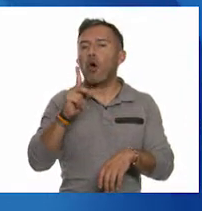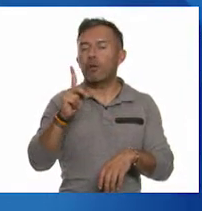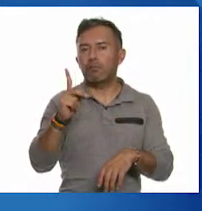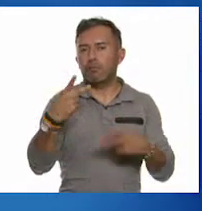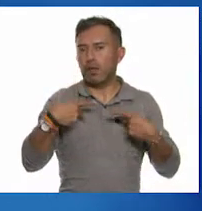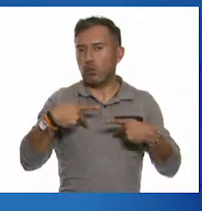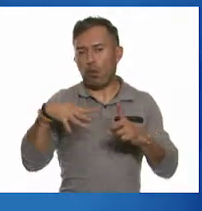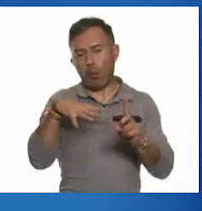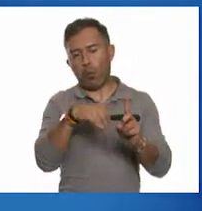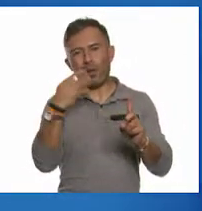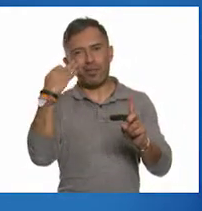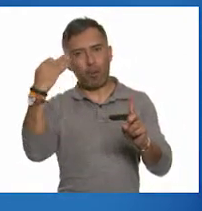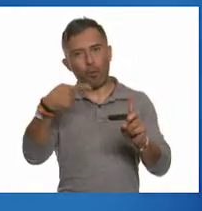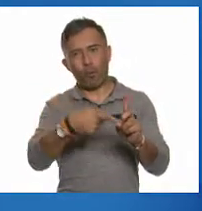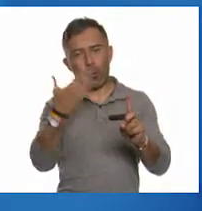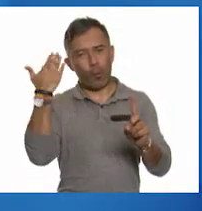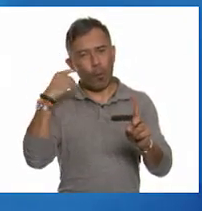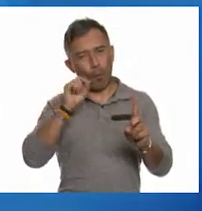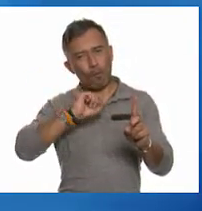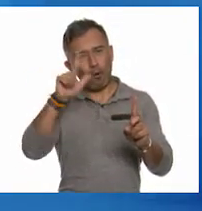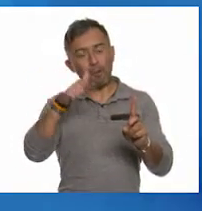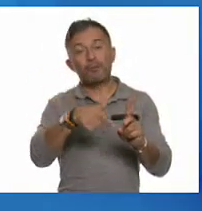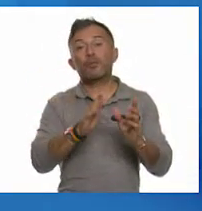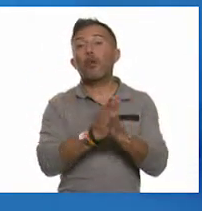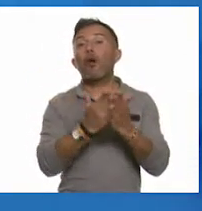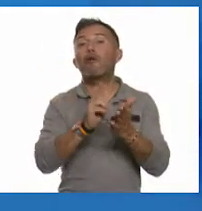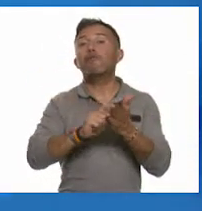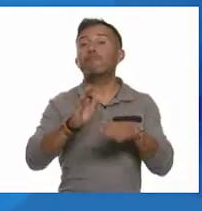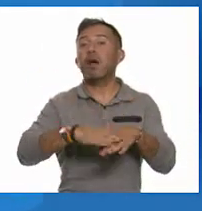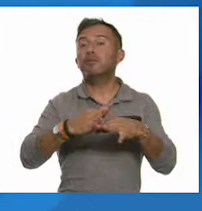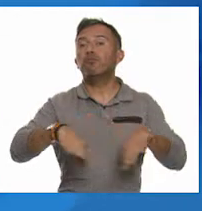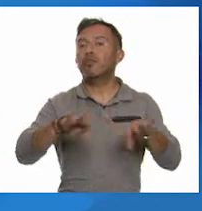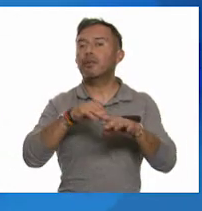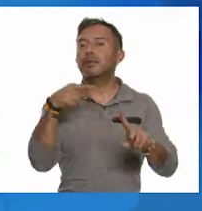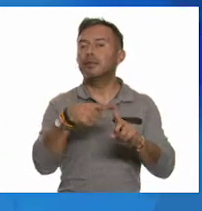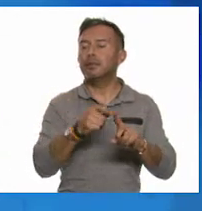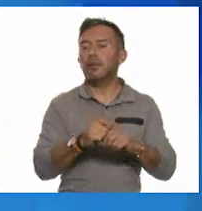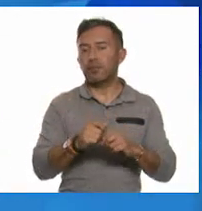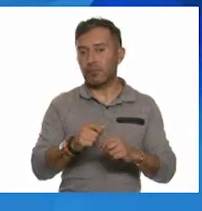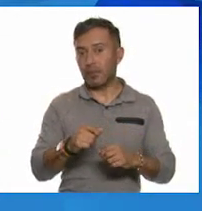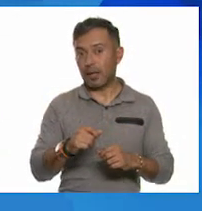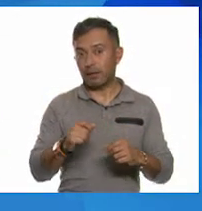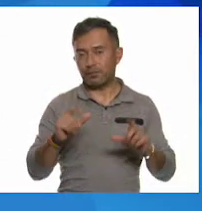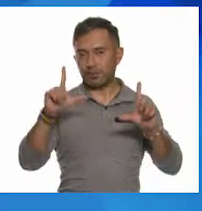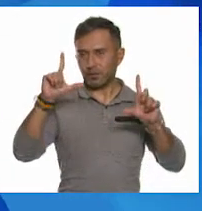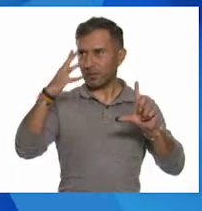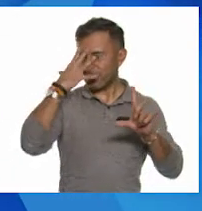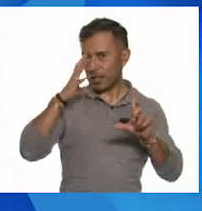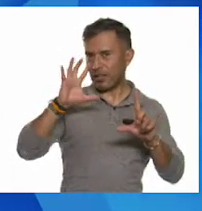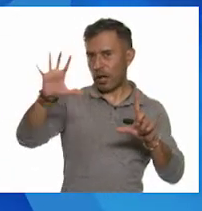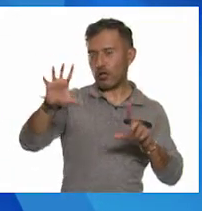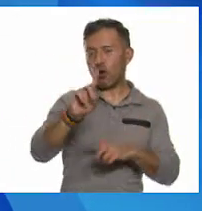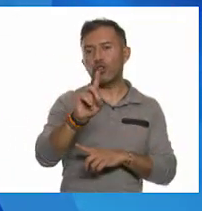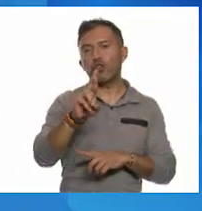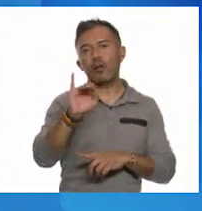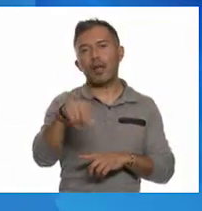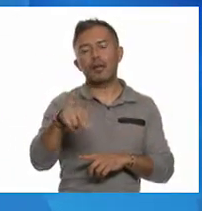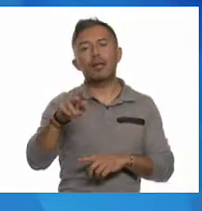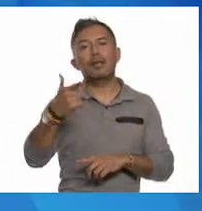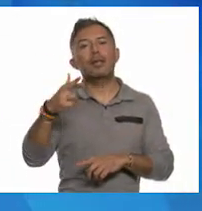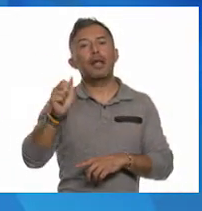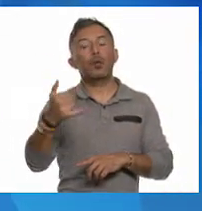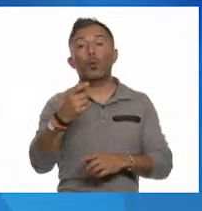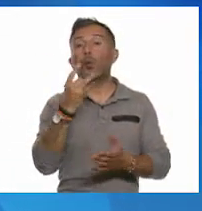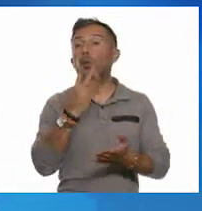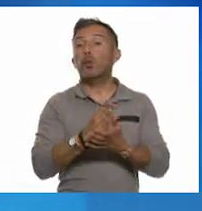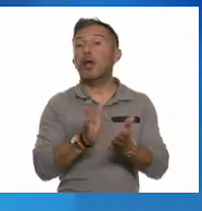tiempo. Una de sus obras más importantes es El retrato de Dorian Gray, su única novela escrita